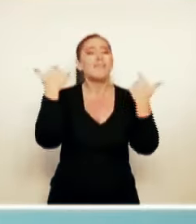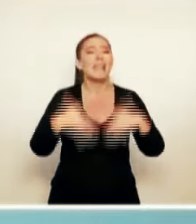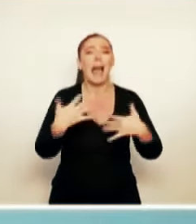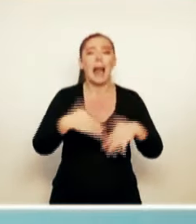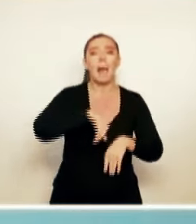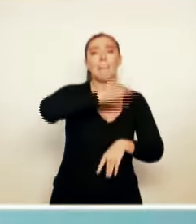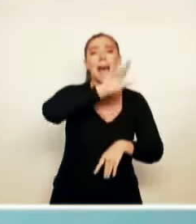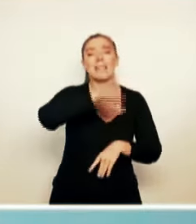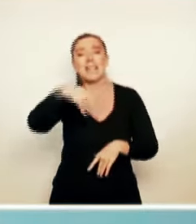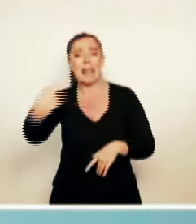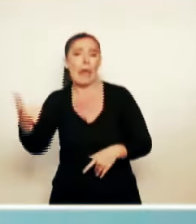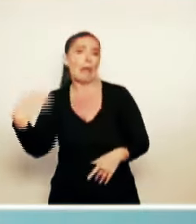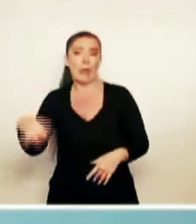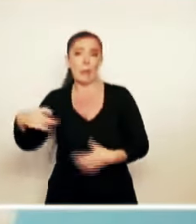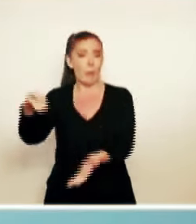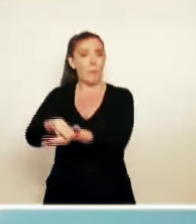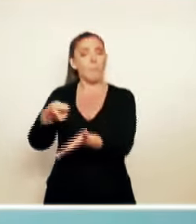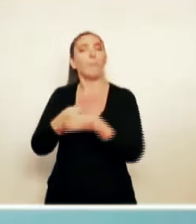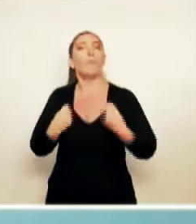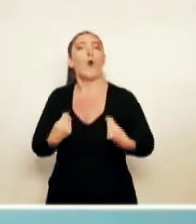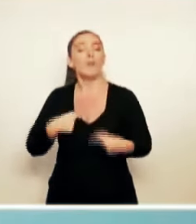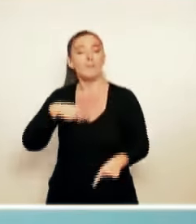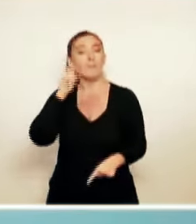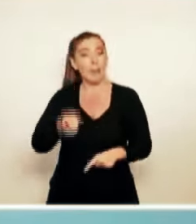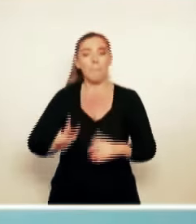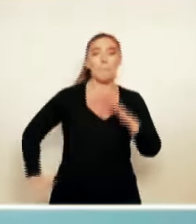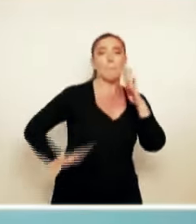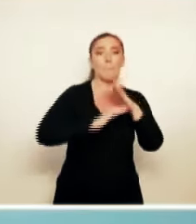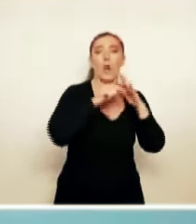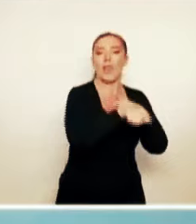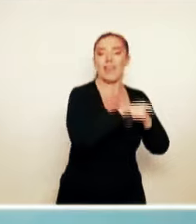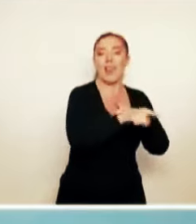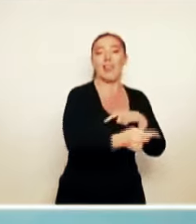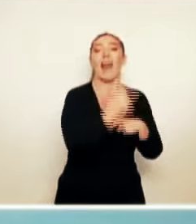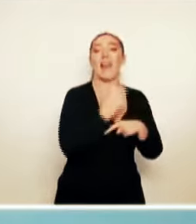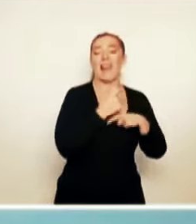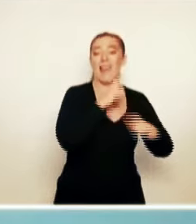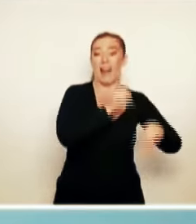de lo que se debía pagar. Porque además de darle prioridad de despacho,